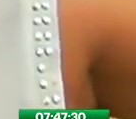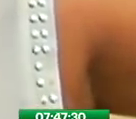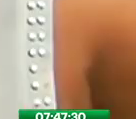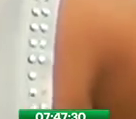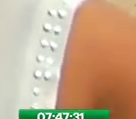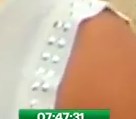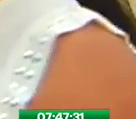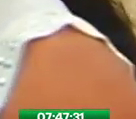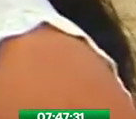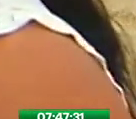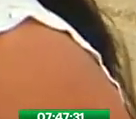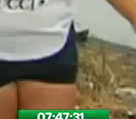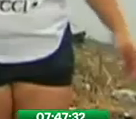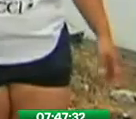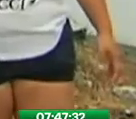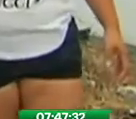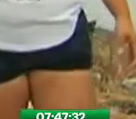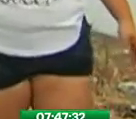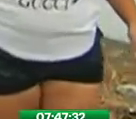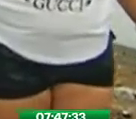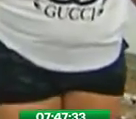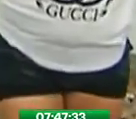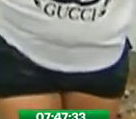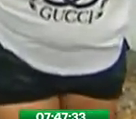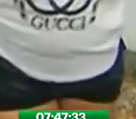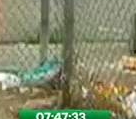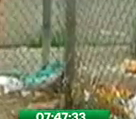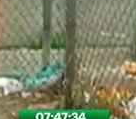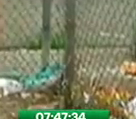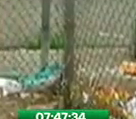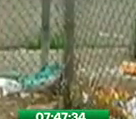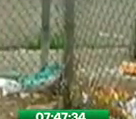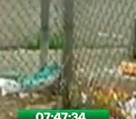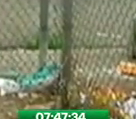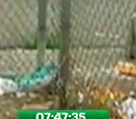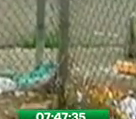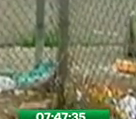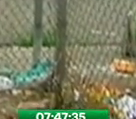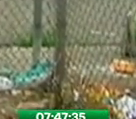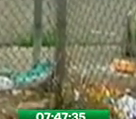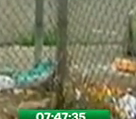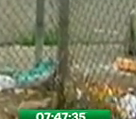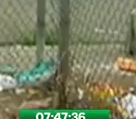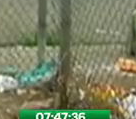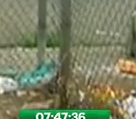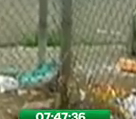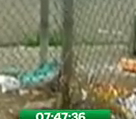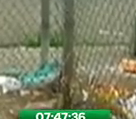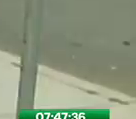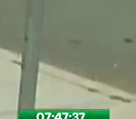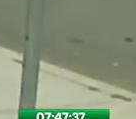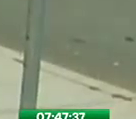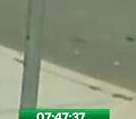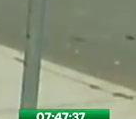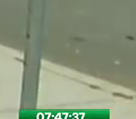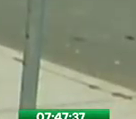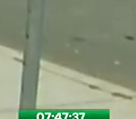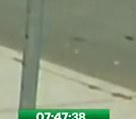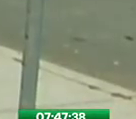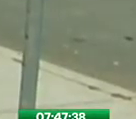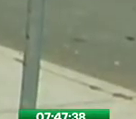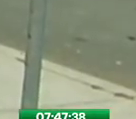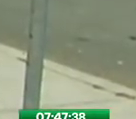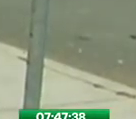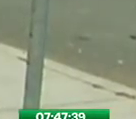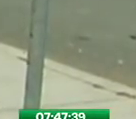se nos llevaron la malla, en la parte de atrás también hay malla, se nos llevaron en la... Esa malla fue colocada con iniciativa de ustedes, ¿no? Sí, todo